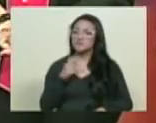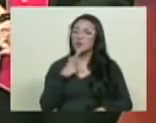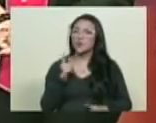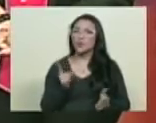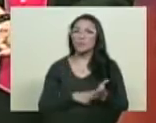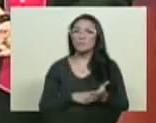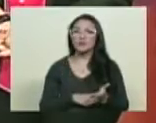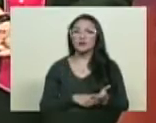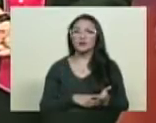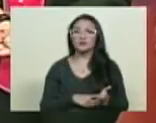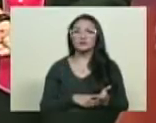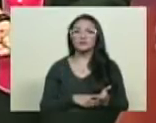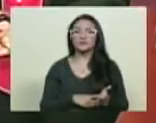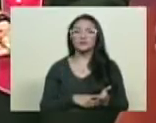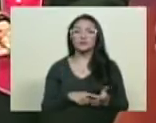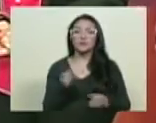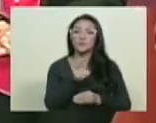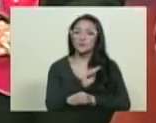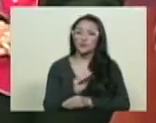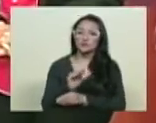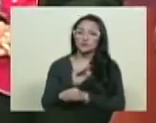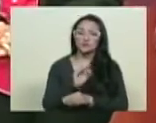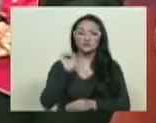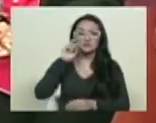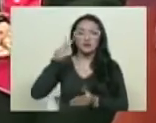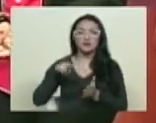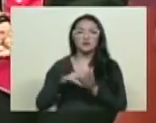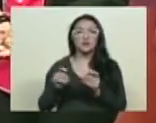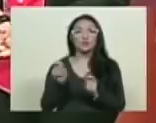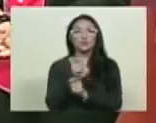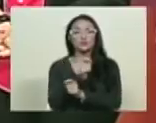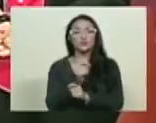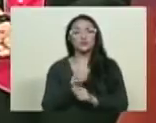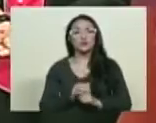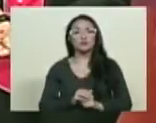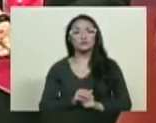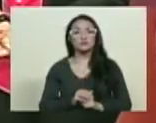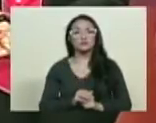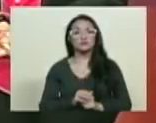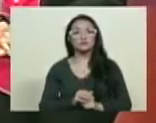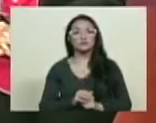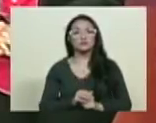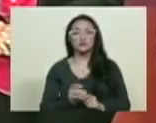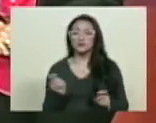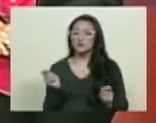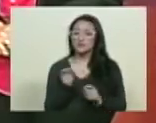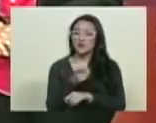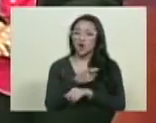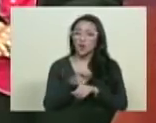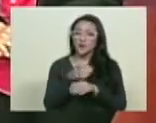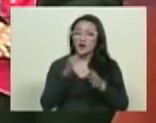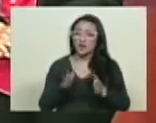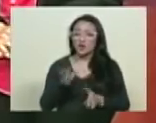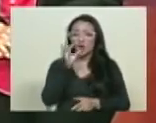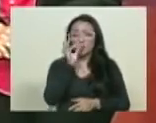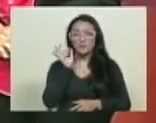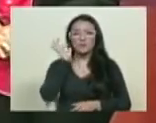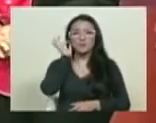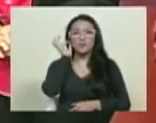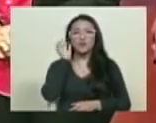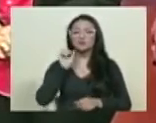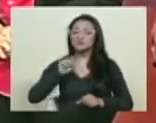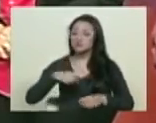bajo el brazo protector de la asamblea constituyente renovaremos gobernadores y gobernadoras lo